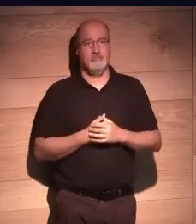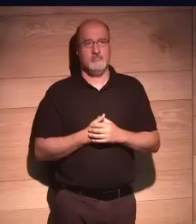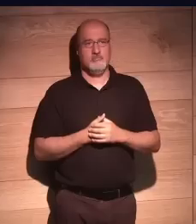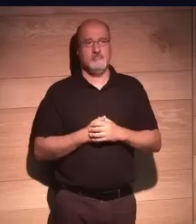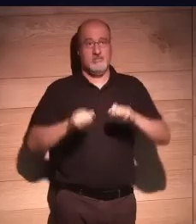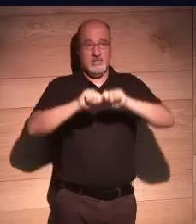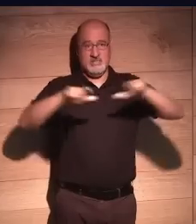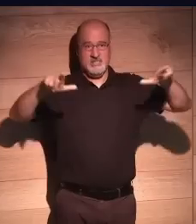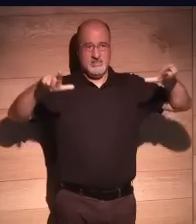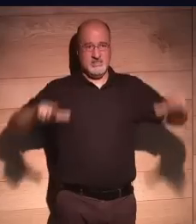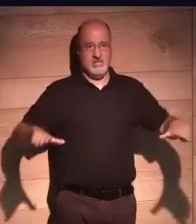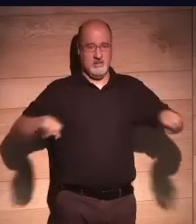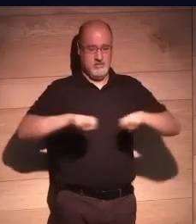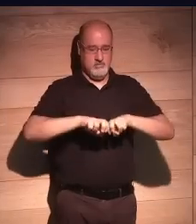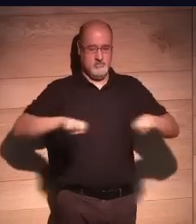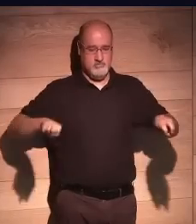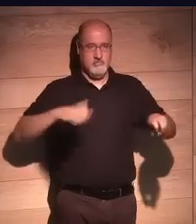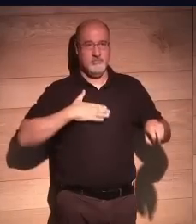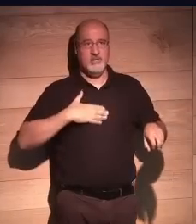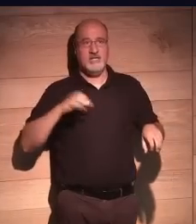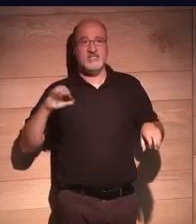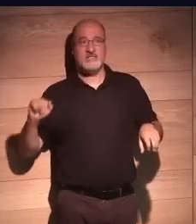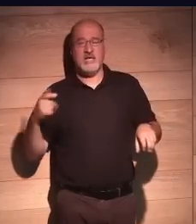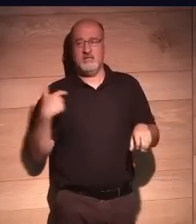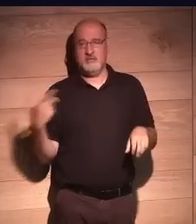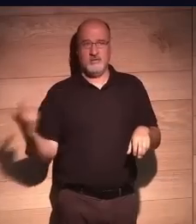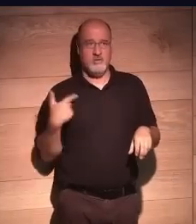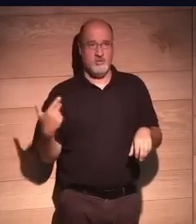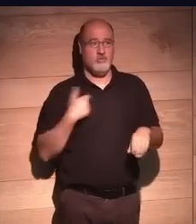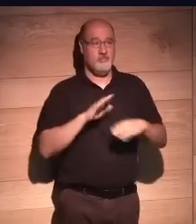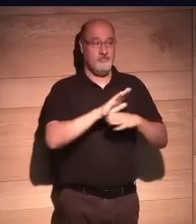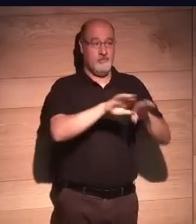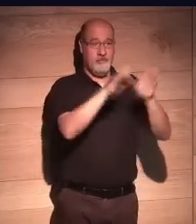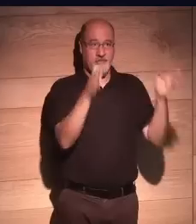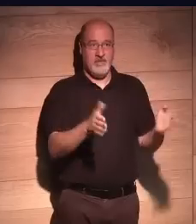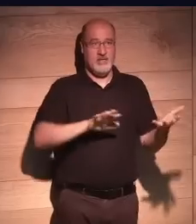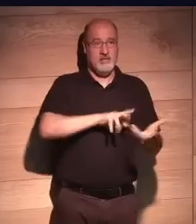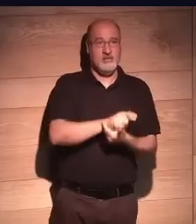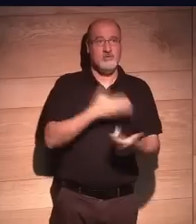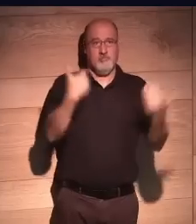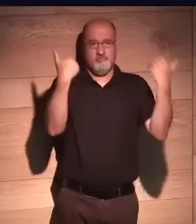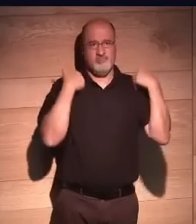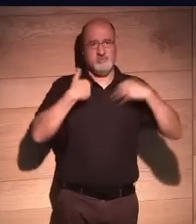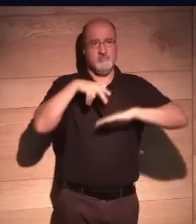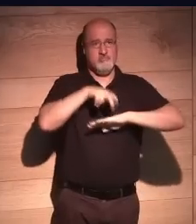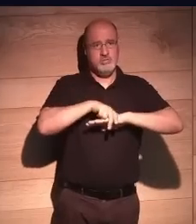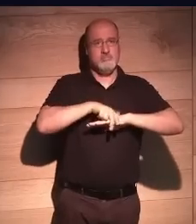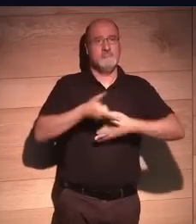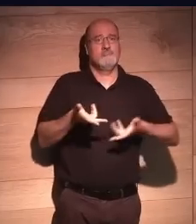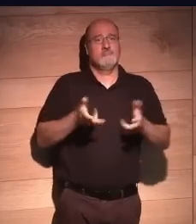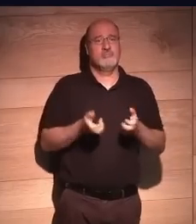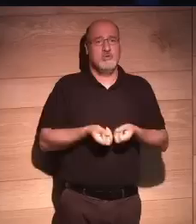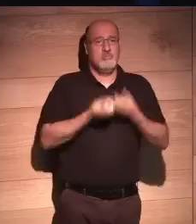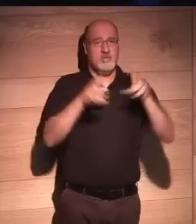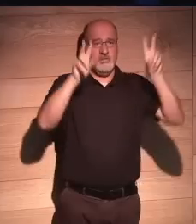teníamos un set, estábamos sentados Escario y yo, y en el otro estaba la mesa del telediario, y yo iba a dar los titulares, y